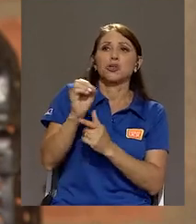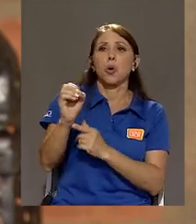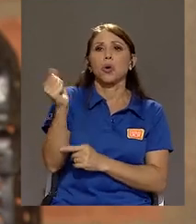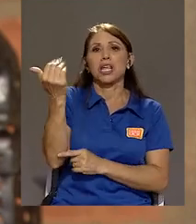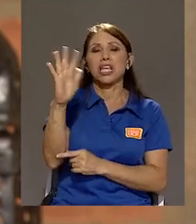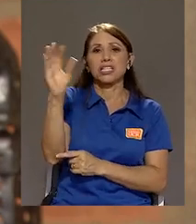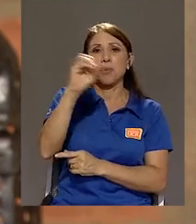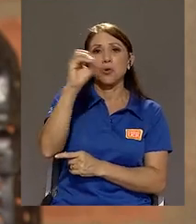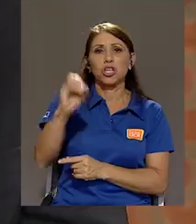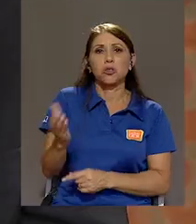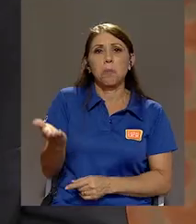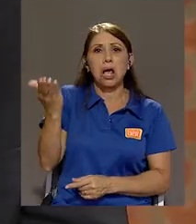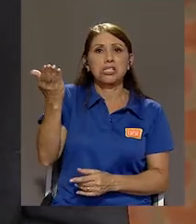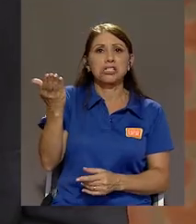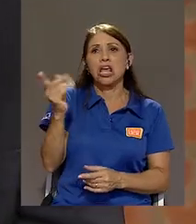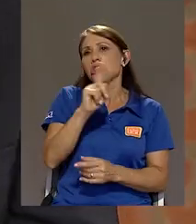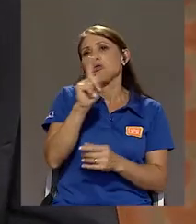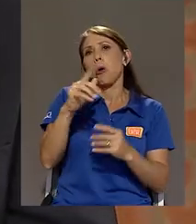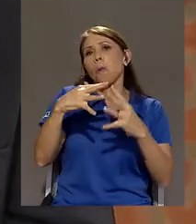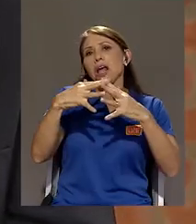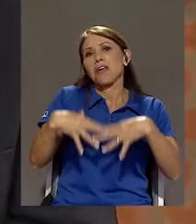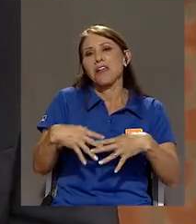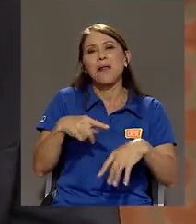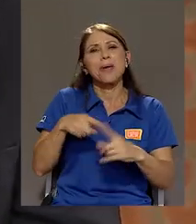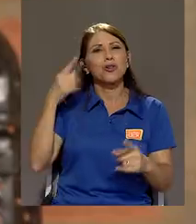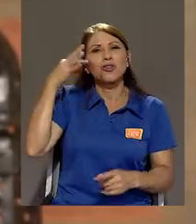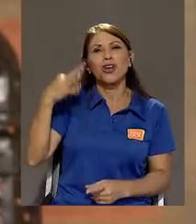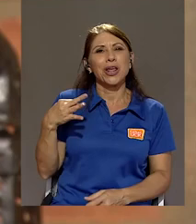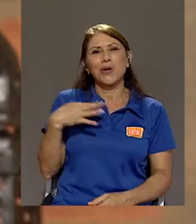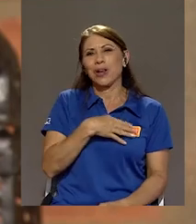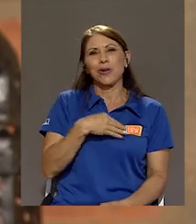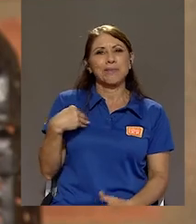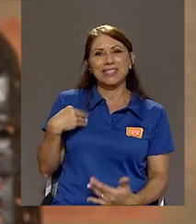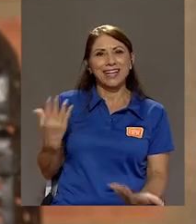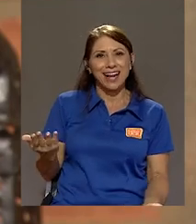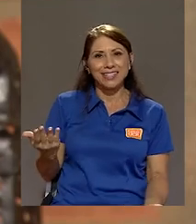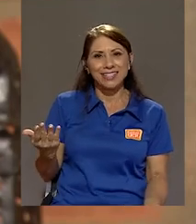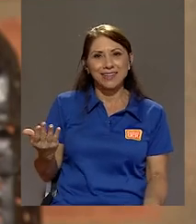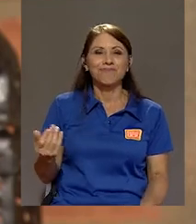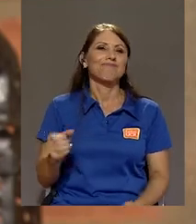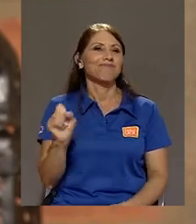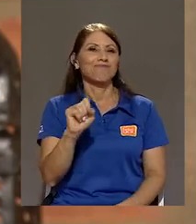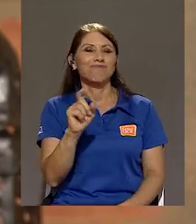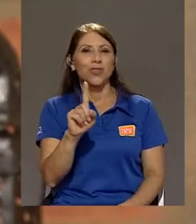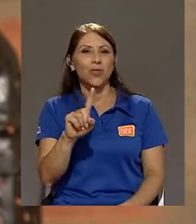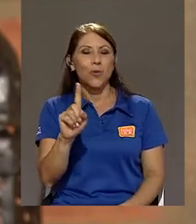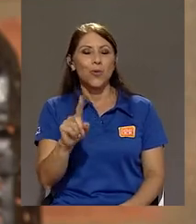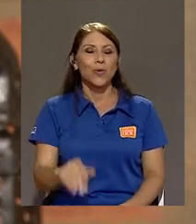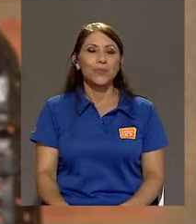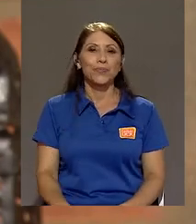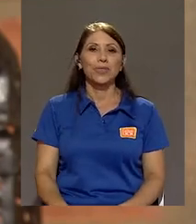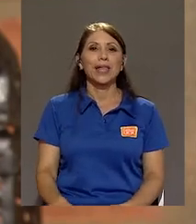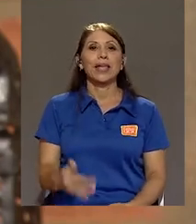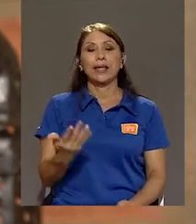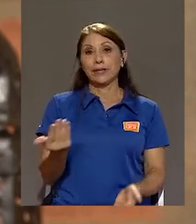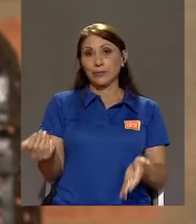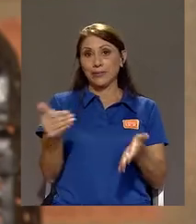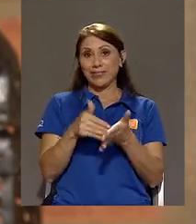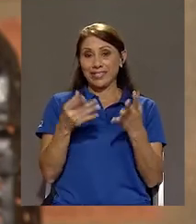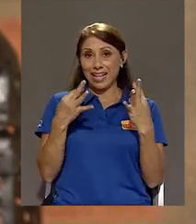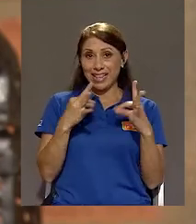va a quebrar, yo creo que no les va a hacer gracia. No, no, para nada. Y bueno, de nuevo, tratando